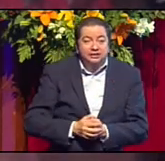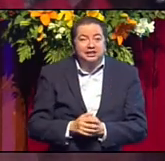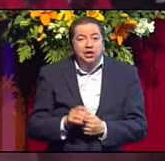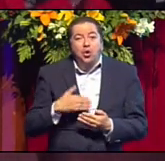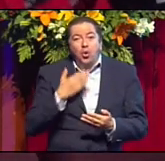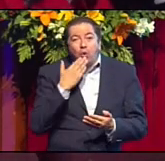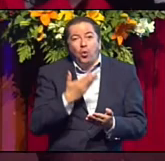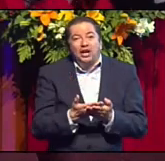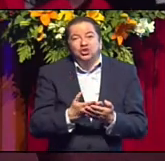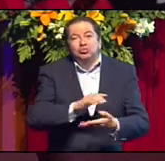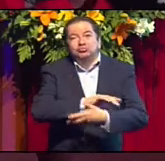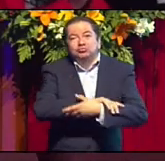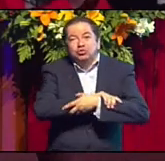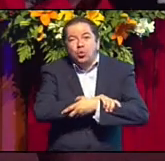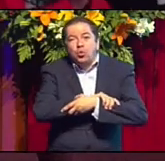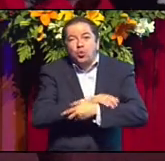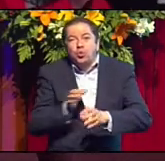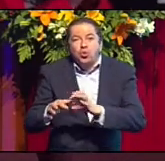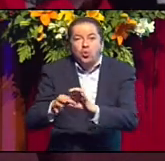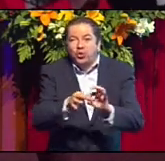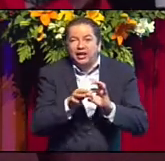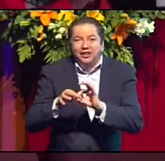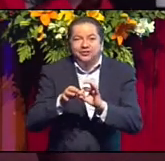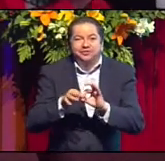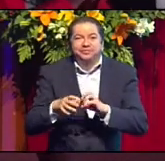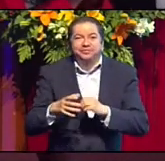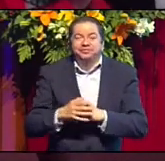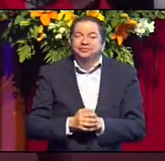cuando trabajamos mancomunadamente, cuando trabajamos unidos.